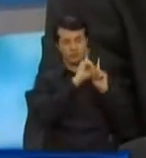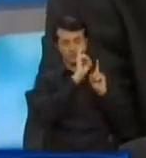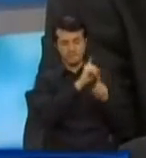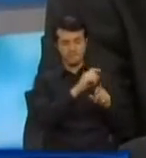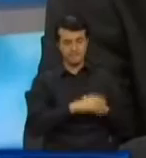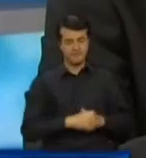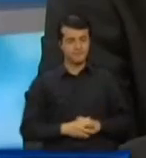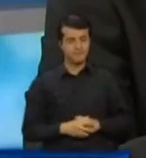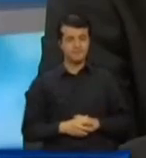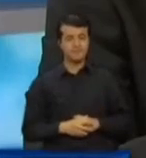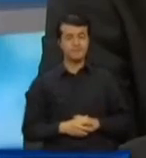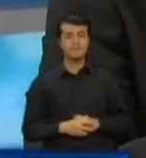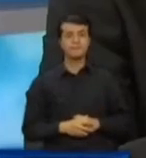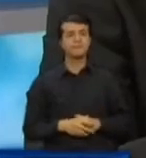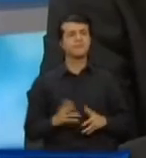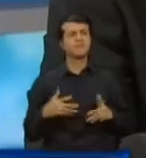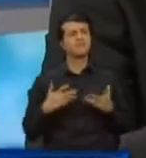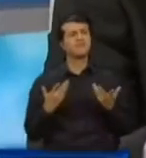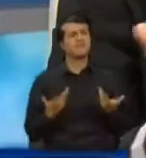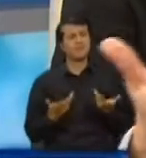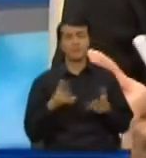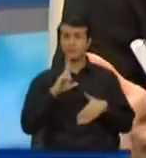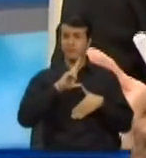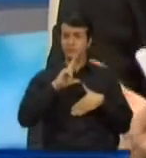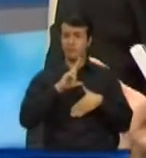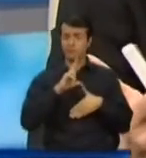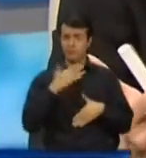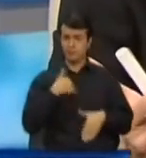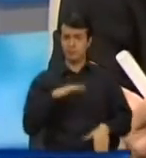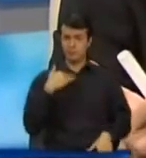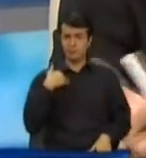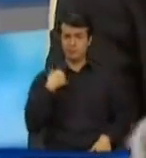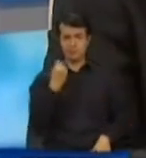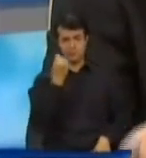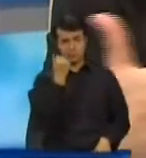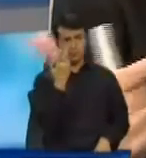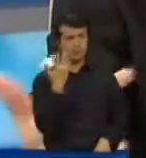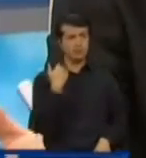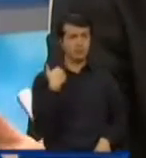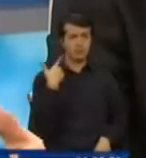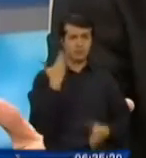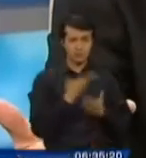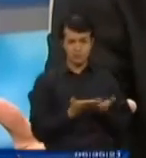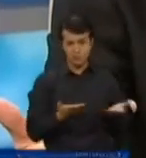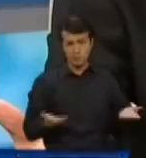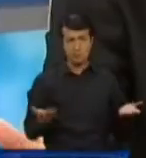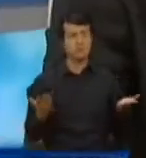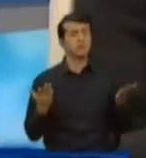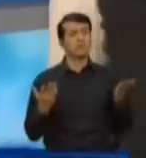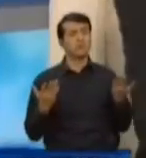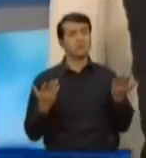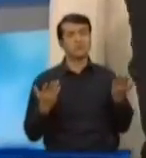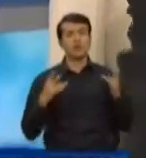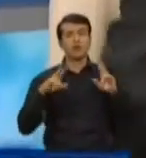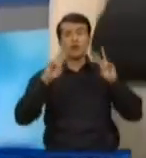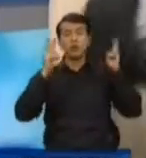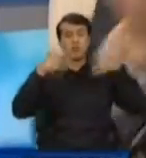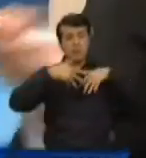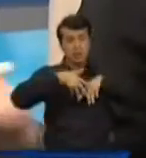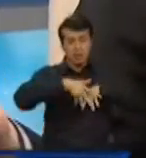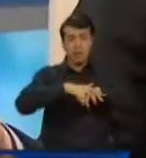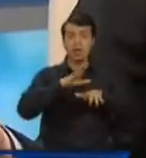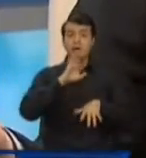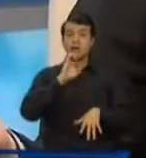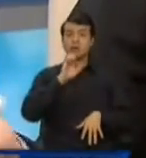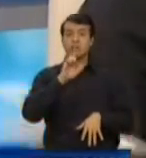Adrián, el tema es, Latinoamérica tiene recursos o tiene capacidad de reacción a través de esta integración. La